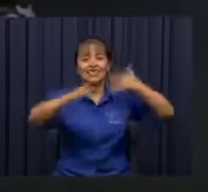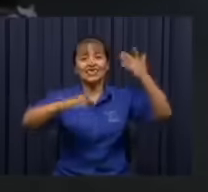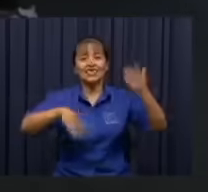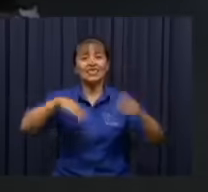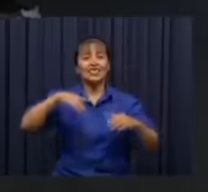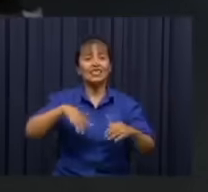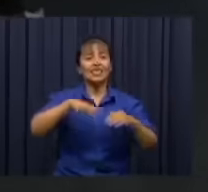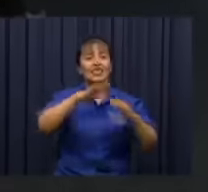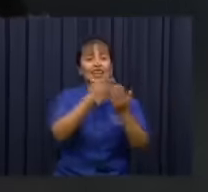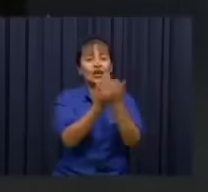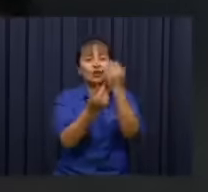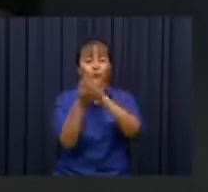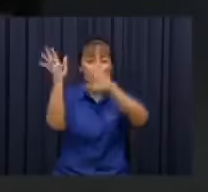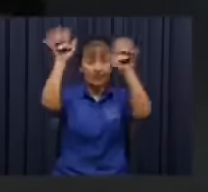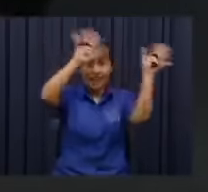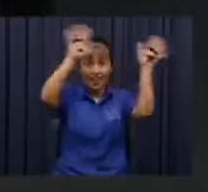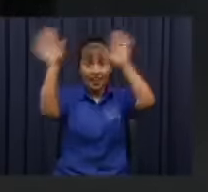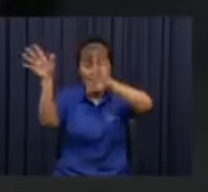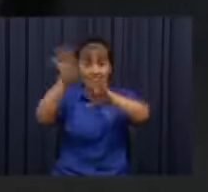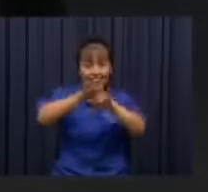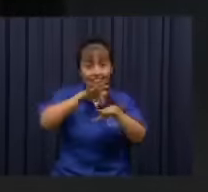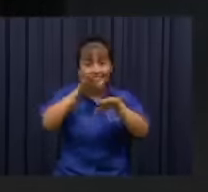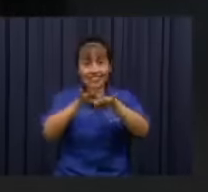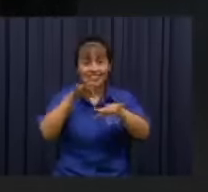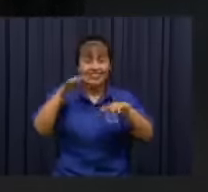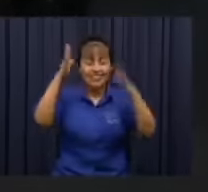Sobre mis manos, sobre mis